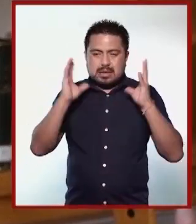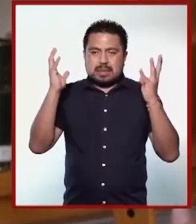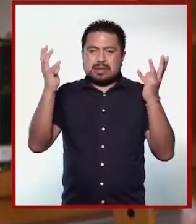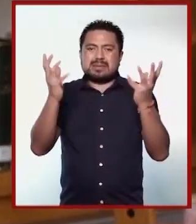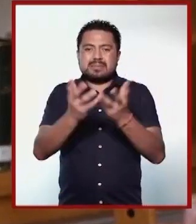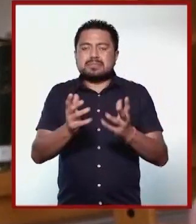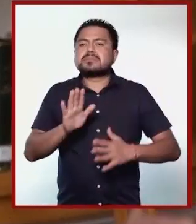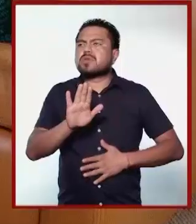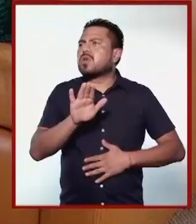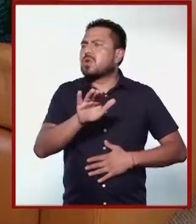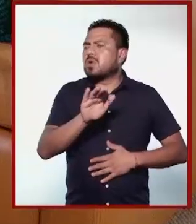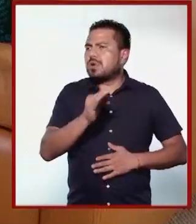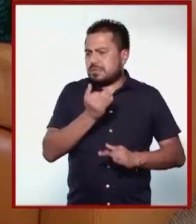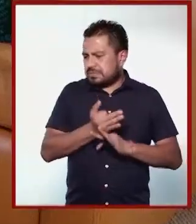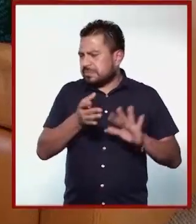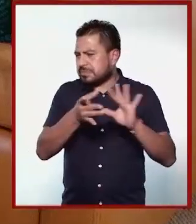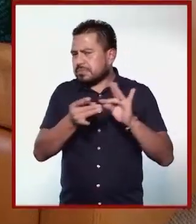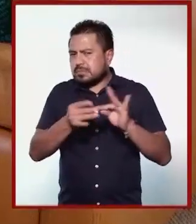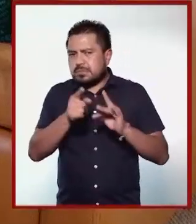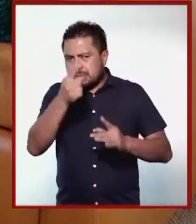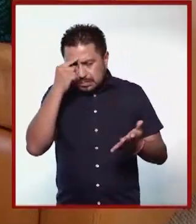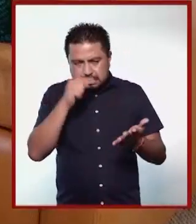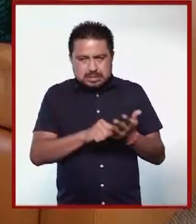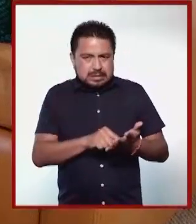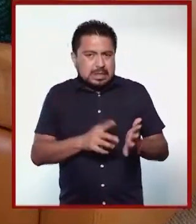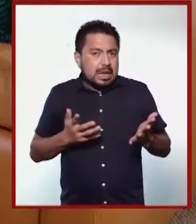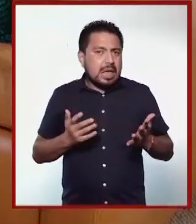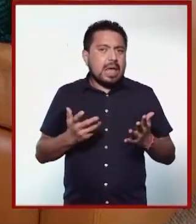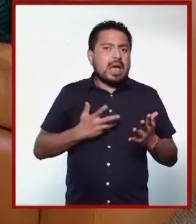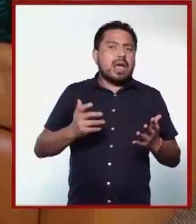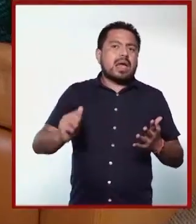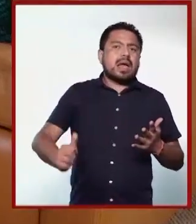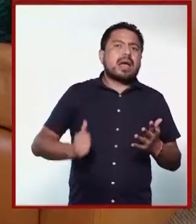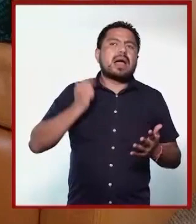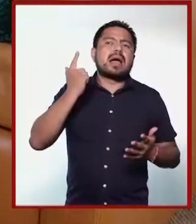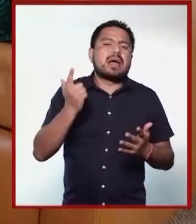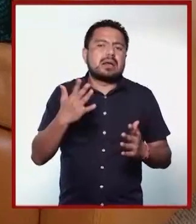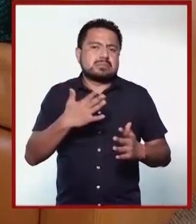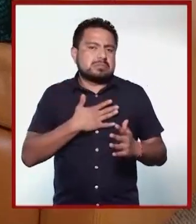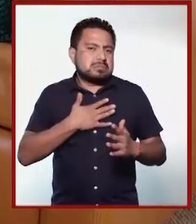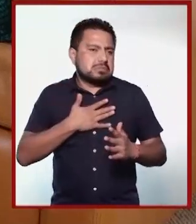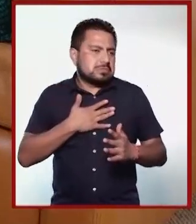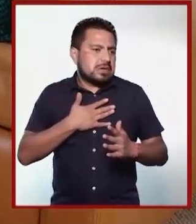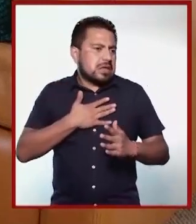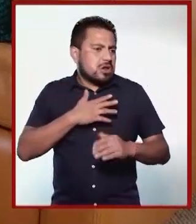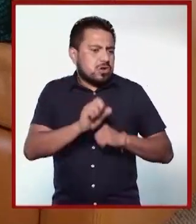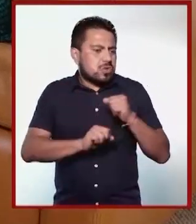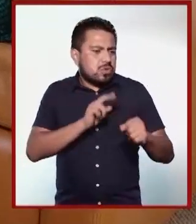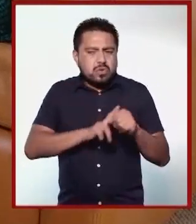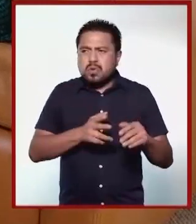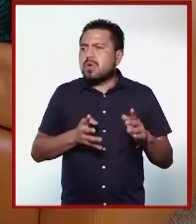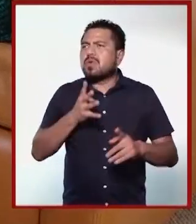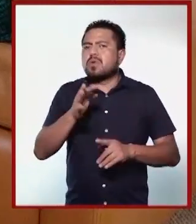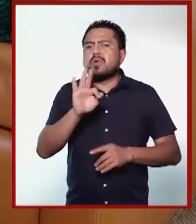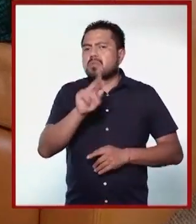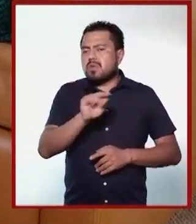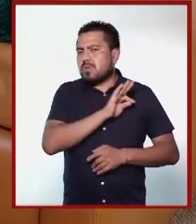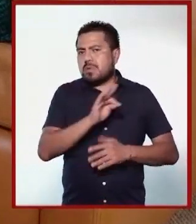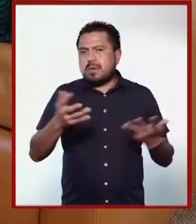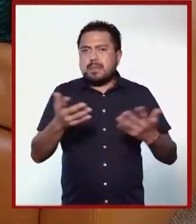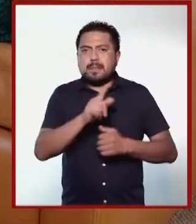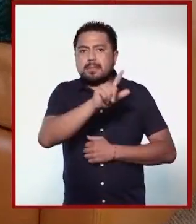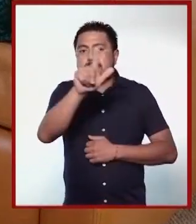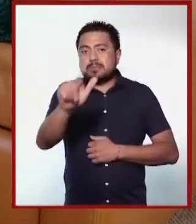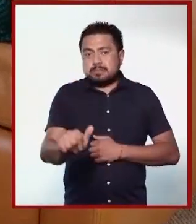Tierra. Oye, y hablando justamente de esto, ¿tú crees que haya algo de nuestra antigua normalidad que ya no podamos hacer